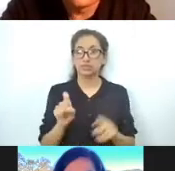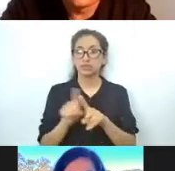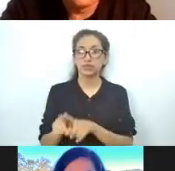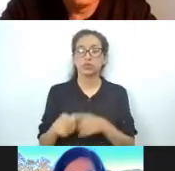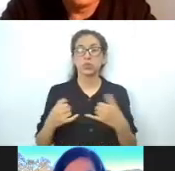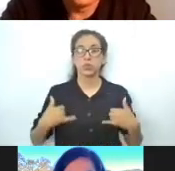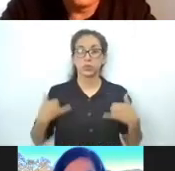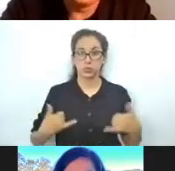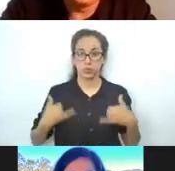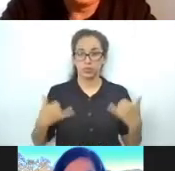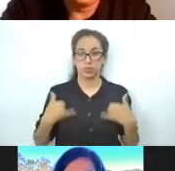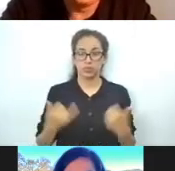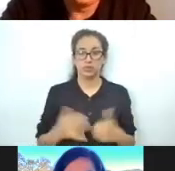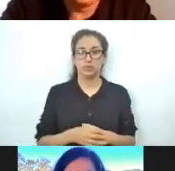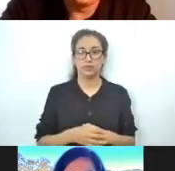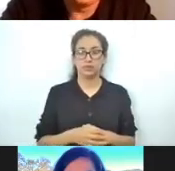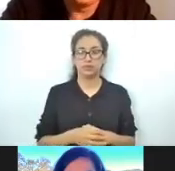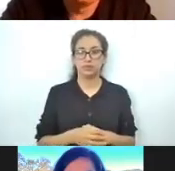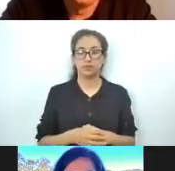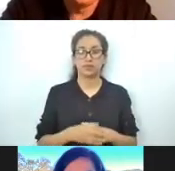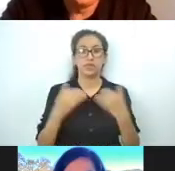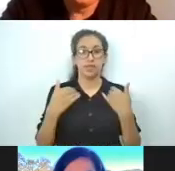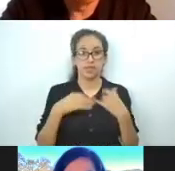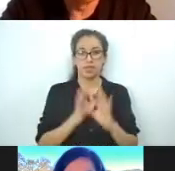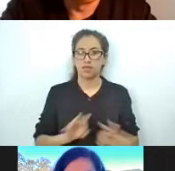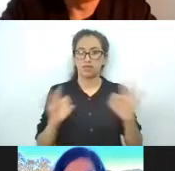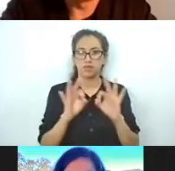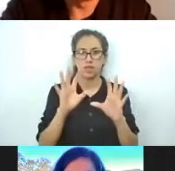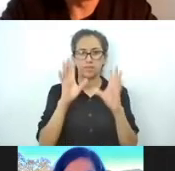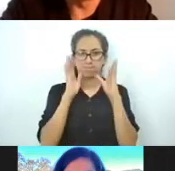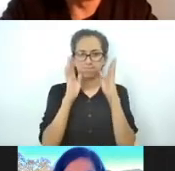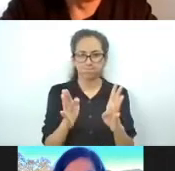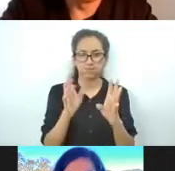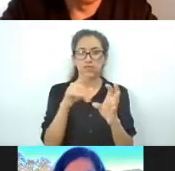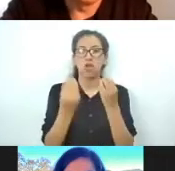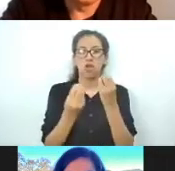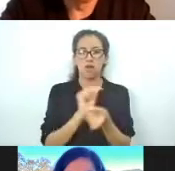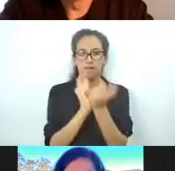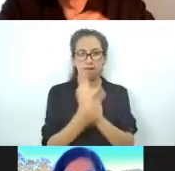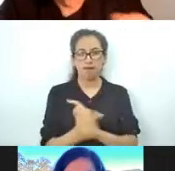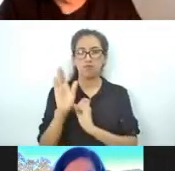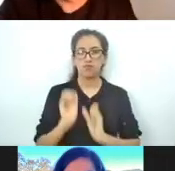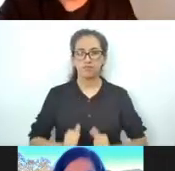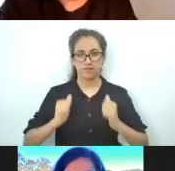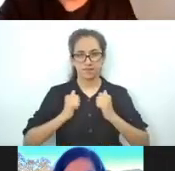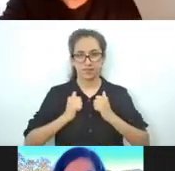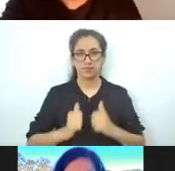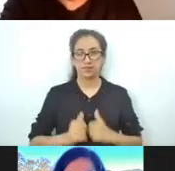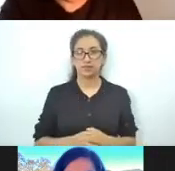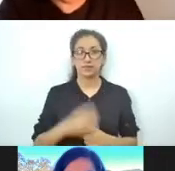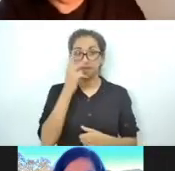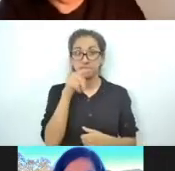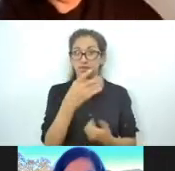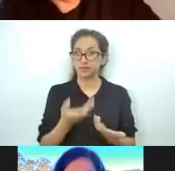Entonces, tenemos que llamar la atención en poder hacer cambios en el estilo de vida. Y aquí está, ¿qué es lo